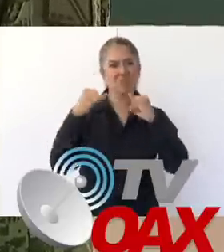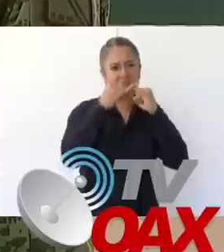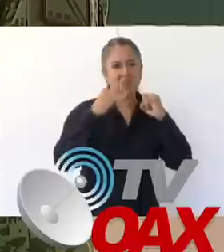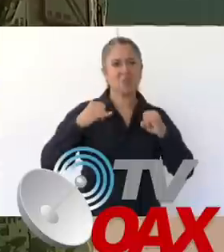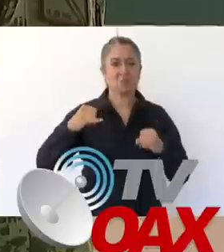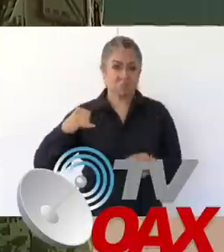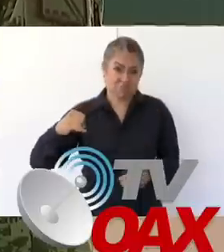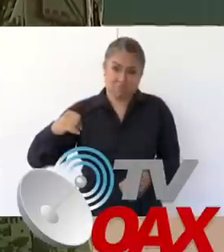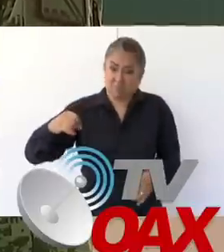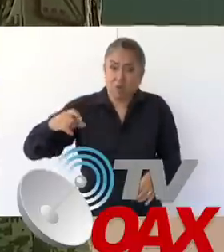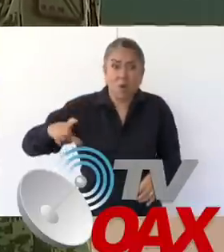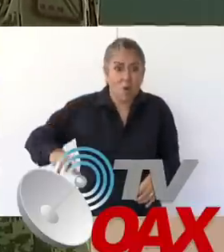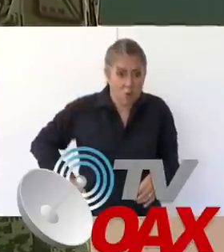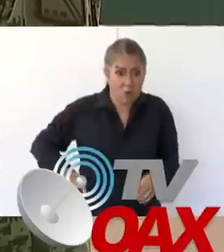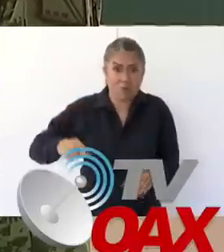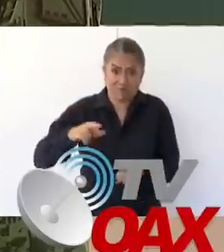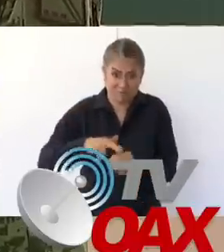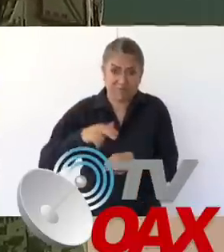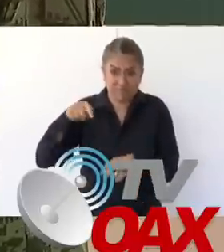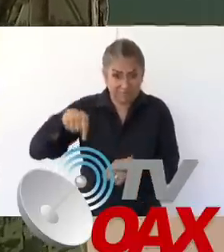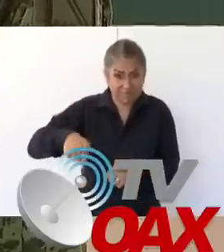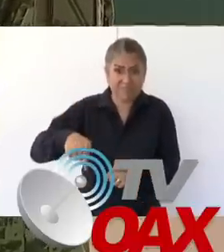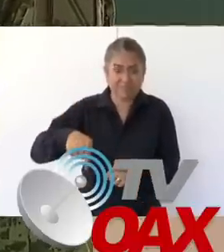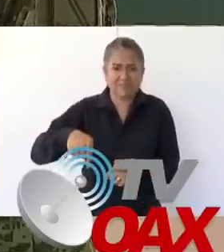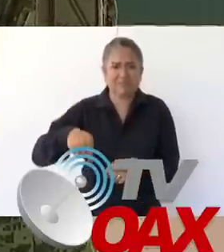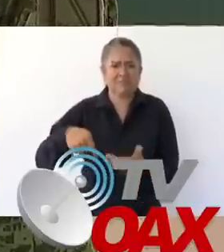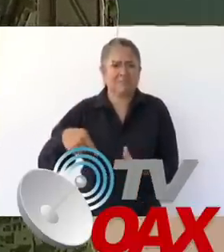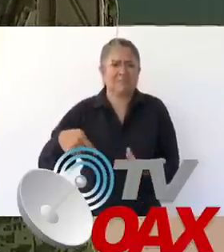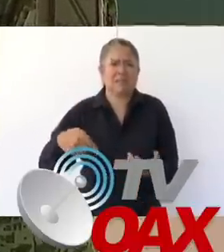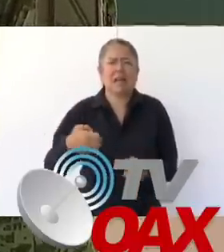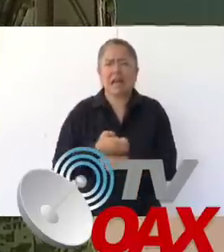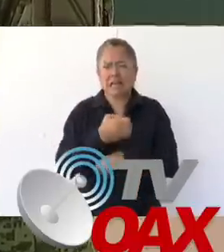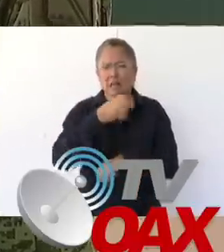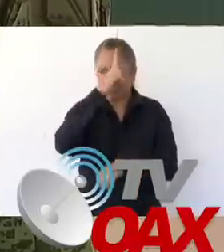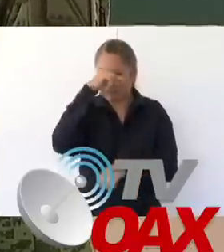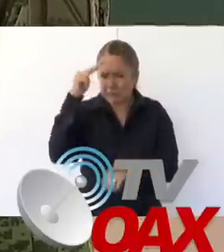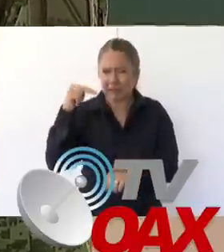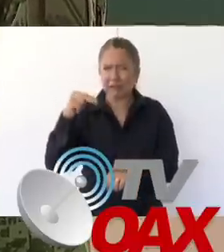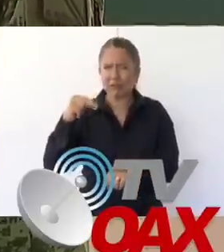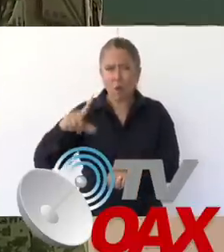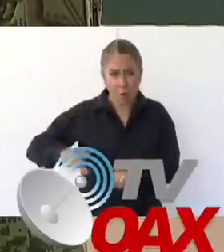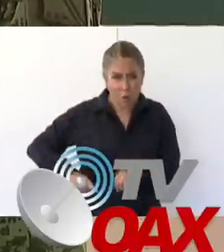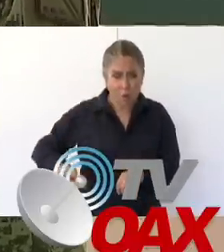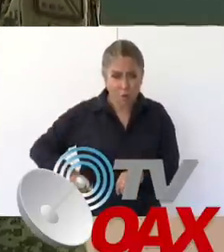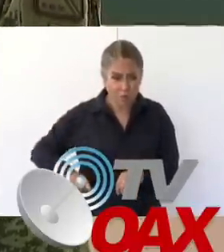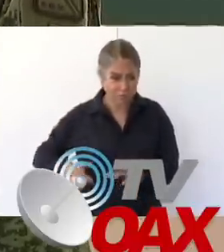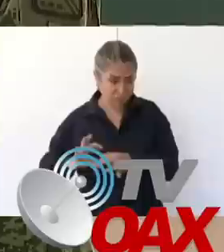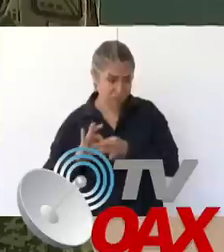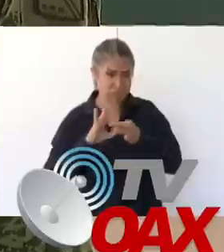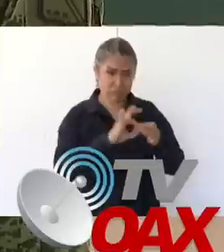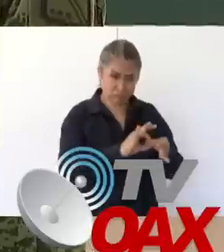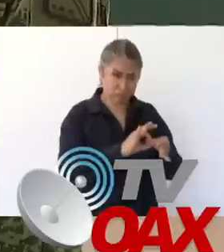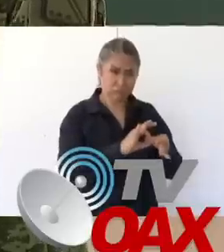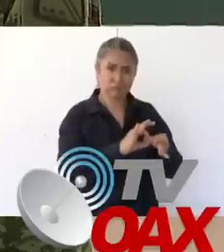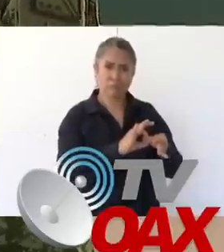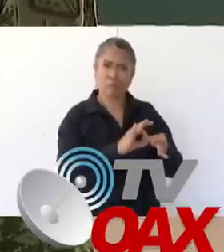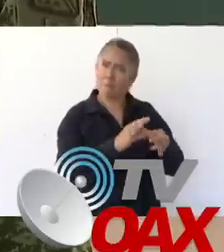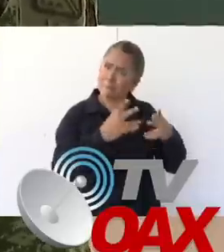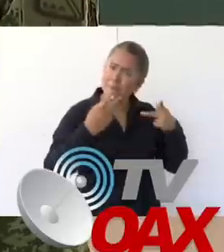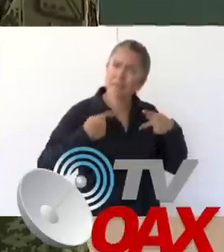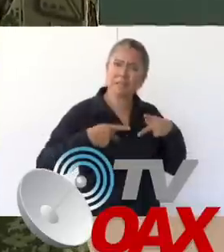están sumadas a destrabar los trámites que son necesarios, y el señor presidente